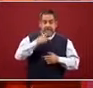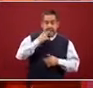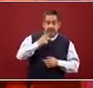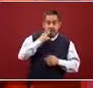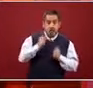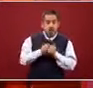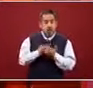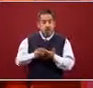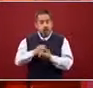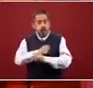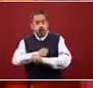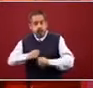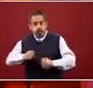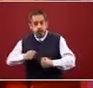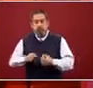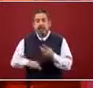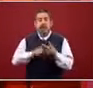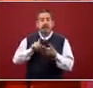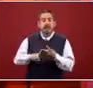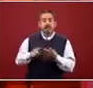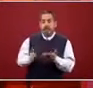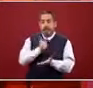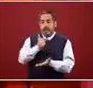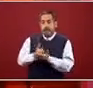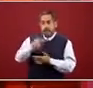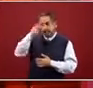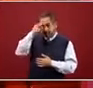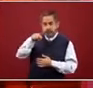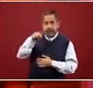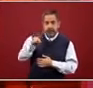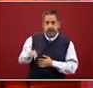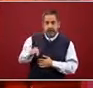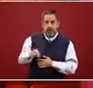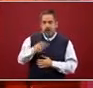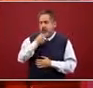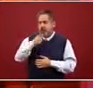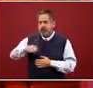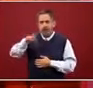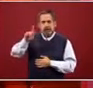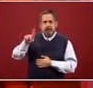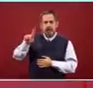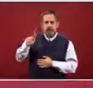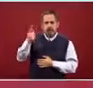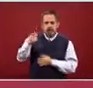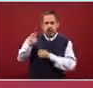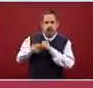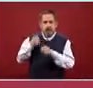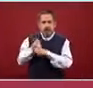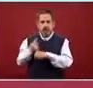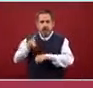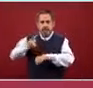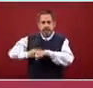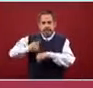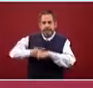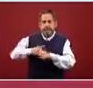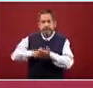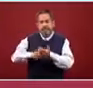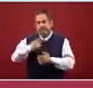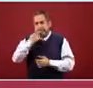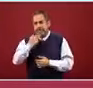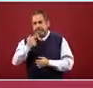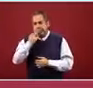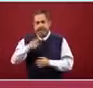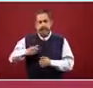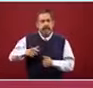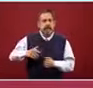de la persona que lamentablemente falleció en la Ciudad de México, un hombre de 71 años que además tenía diabetes e